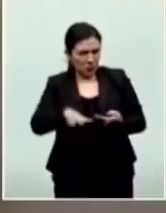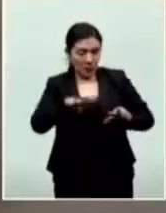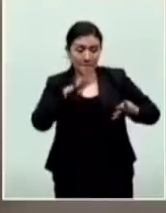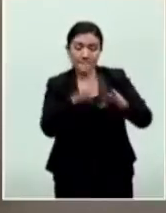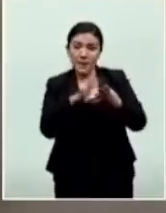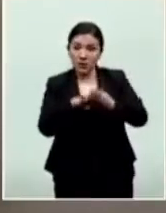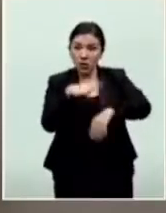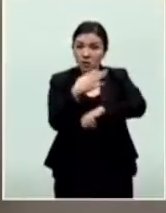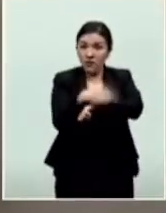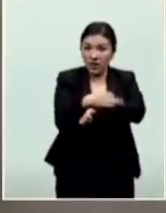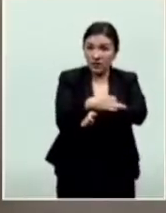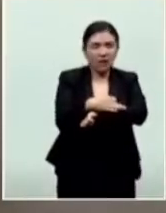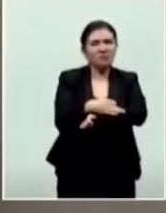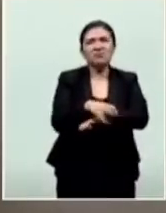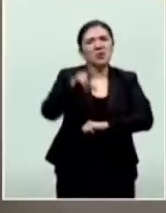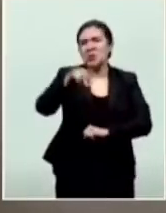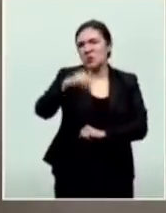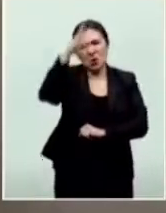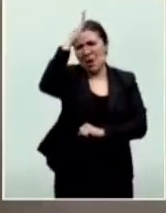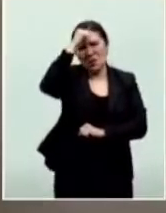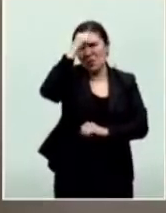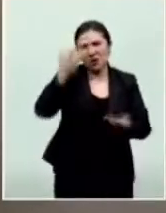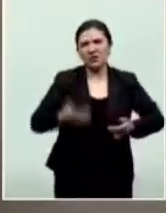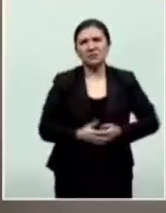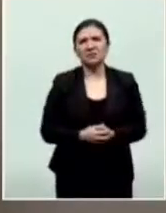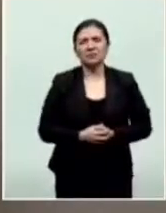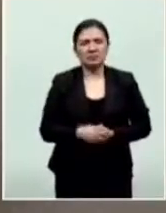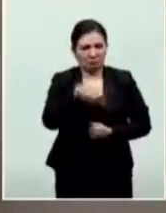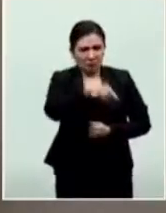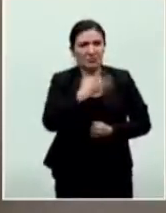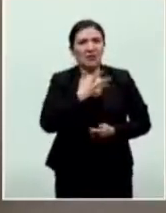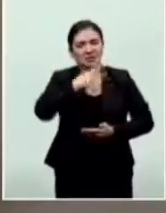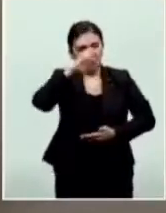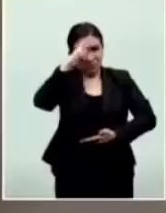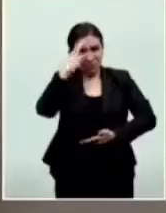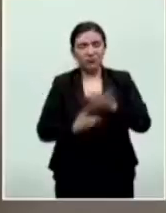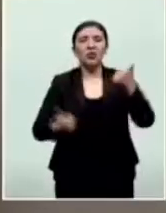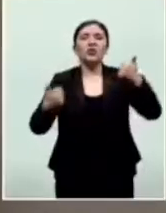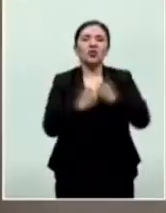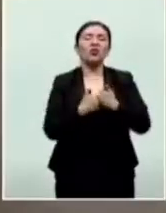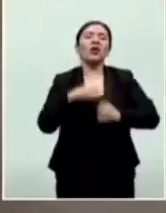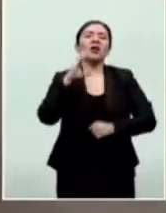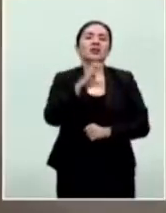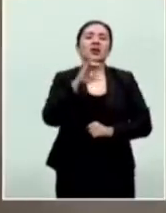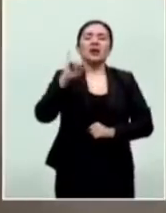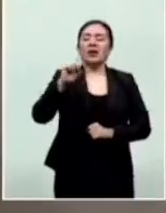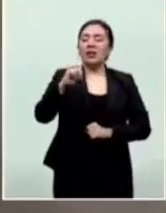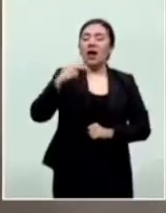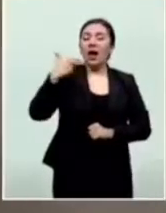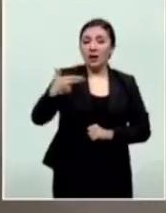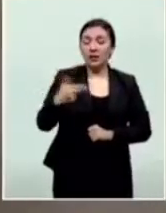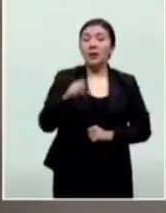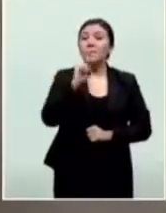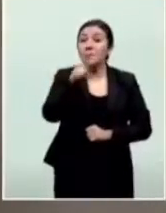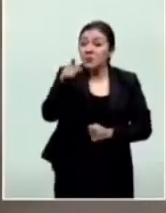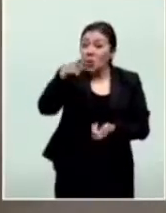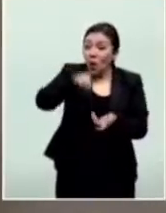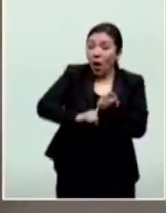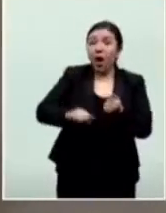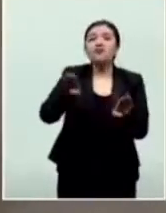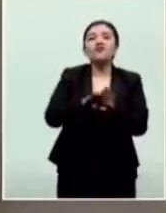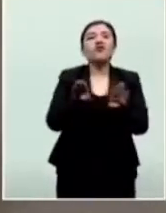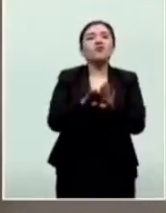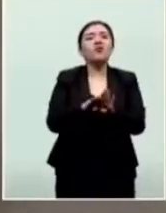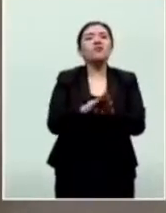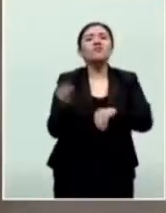oficiosa es inconvencional, viola la Convención Americana de los Derechos Humanos y, consecuentemente, el bloque